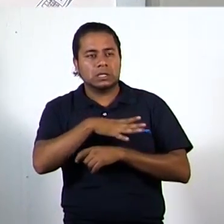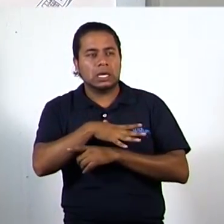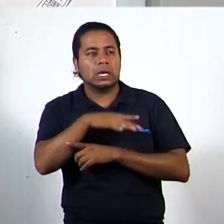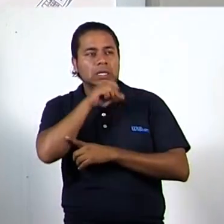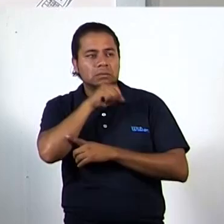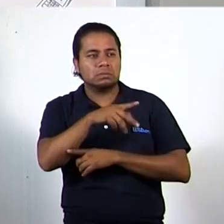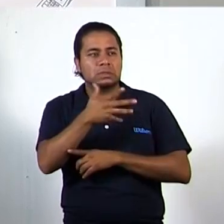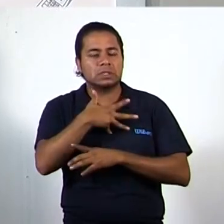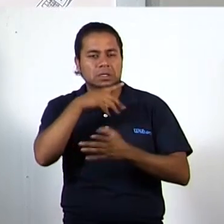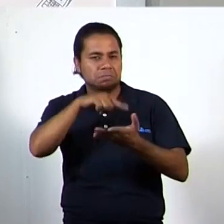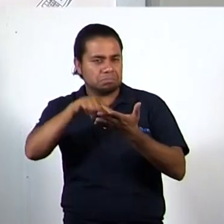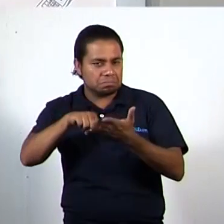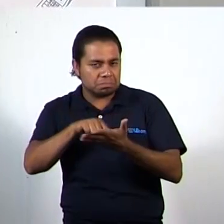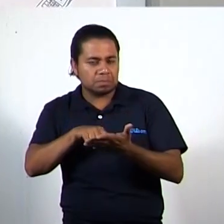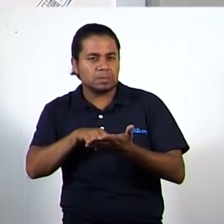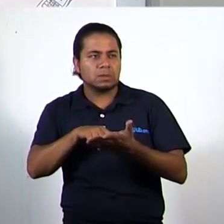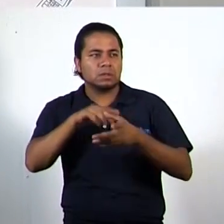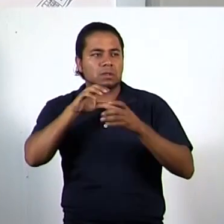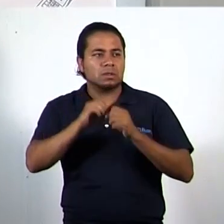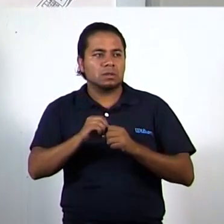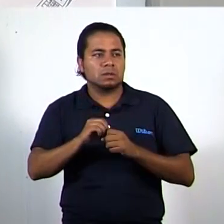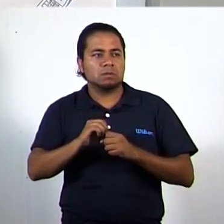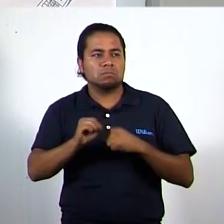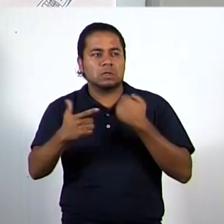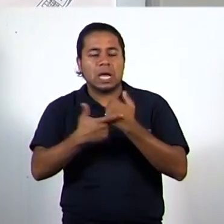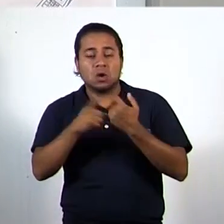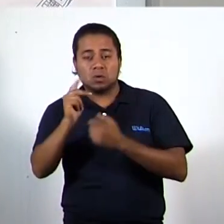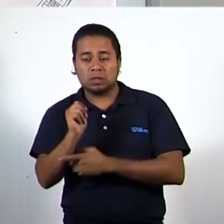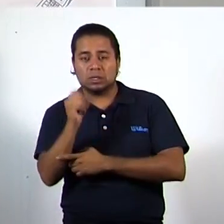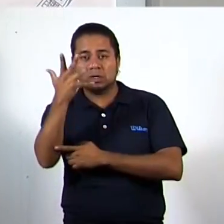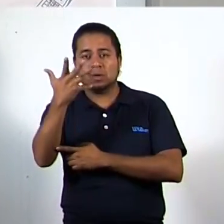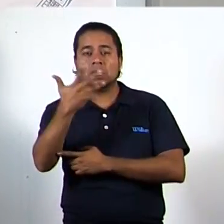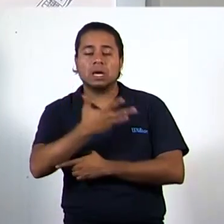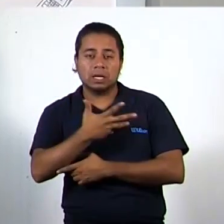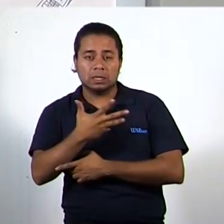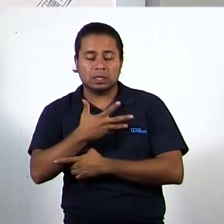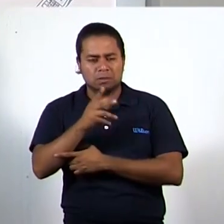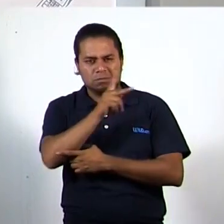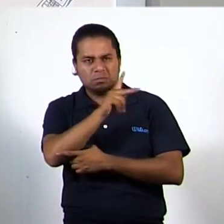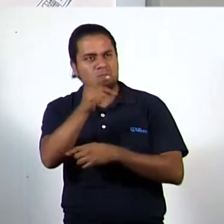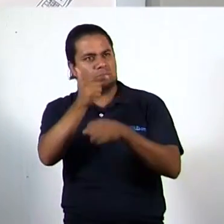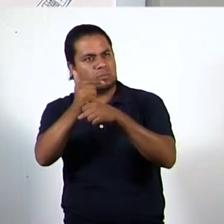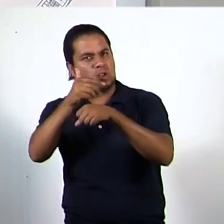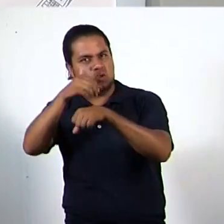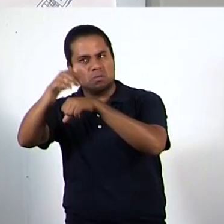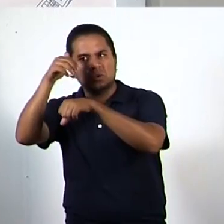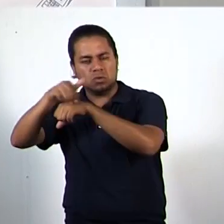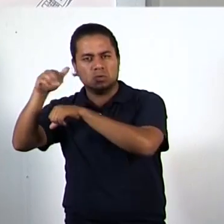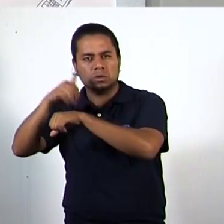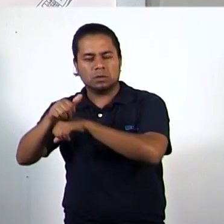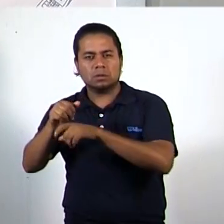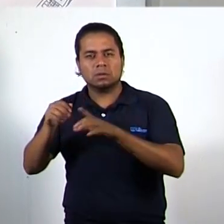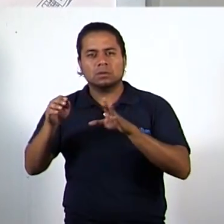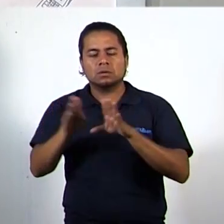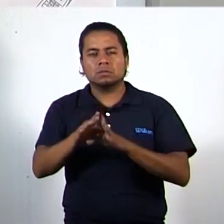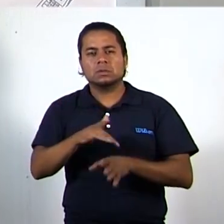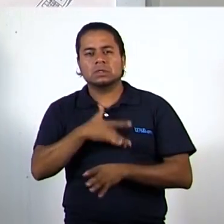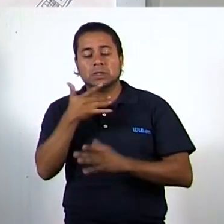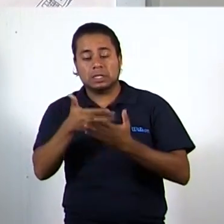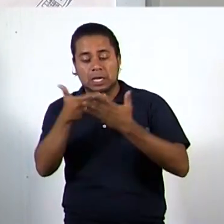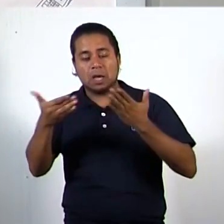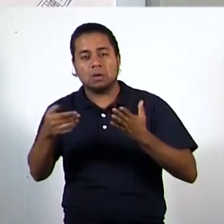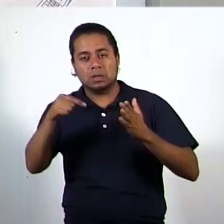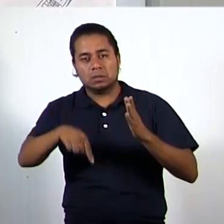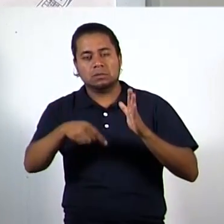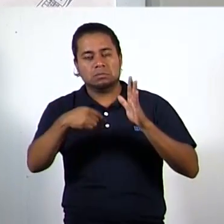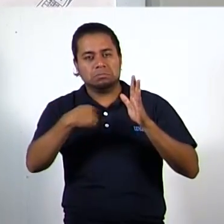electrónicos, que ahora con la situación de las TICs en todos lados podemos encontrarlo. ¿Te parece bien si te presento